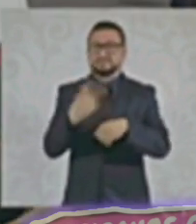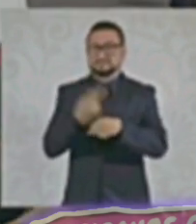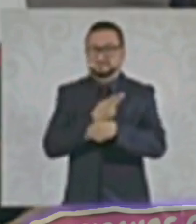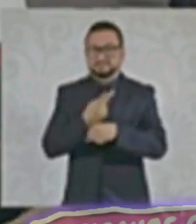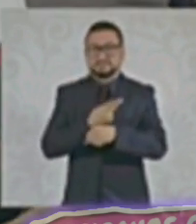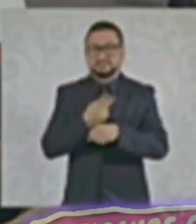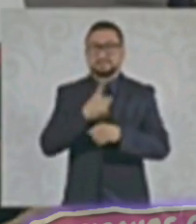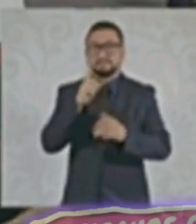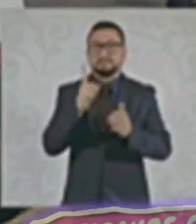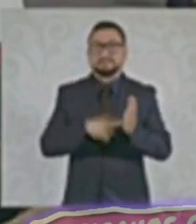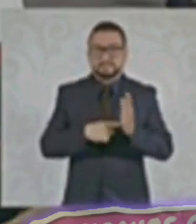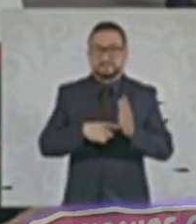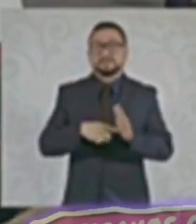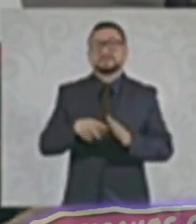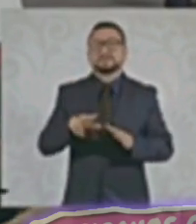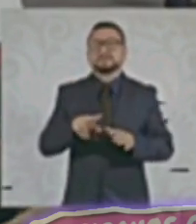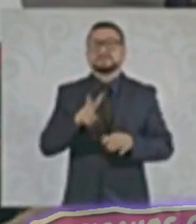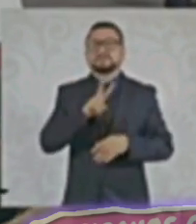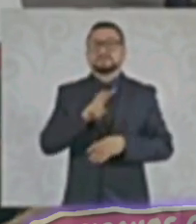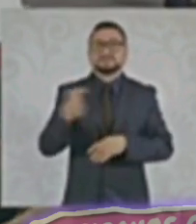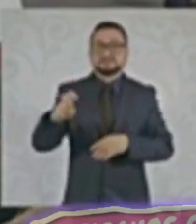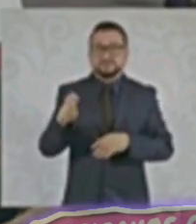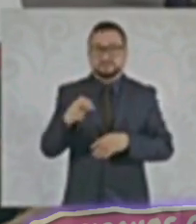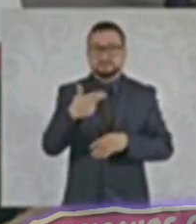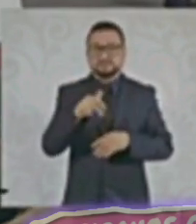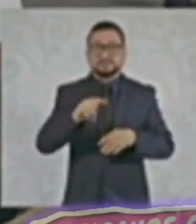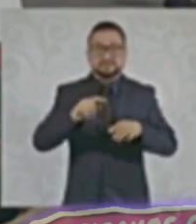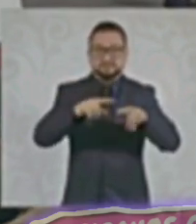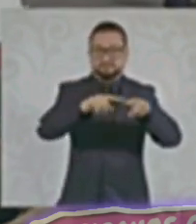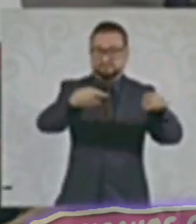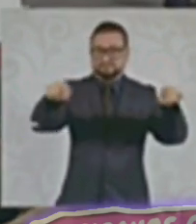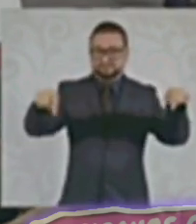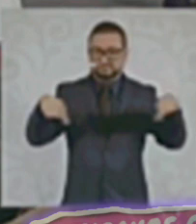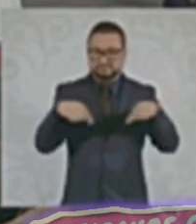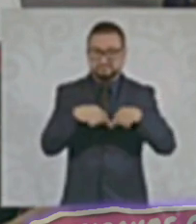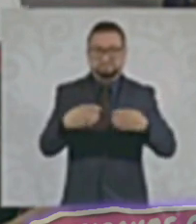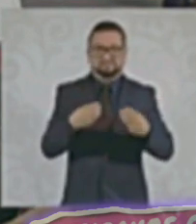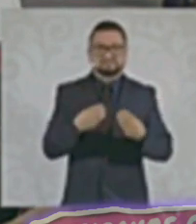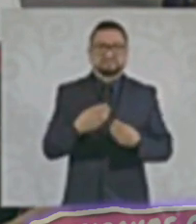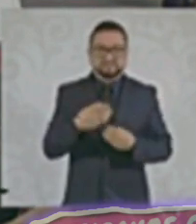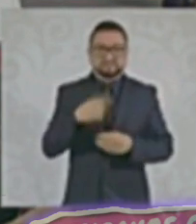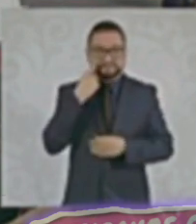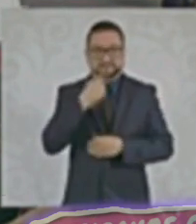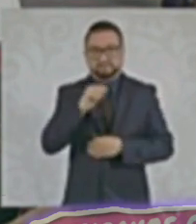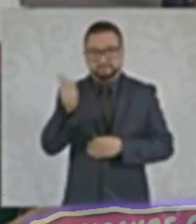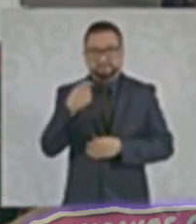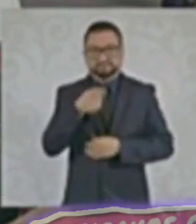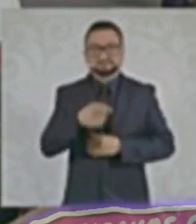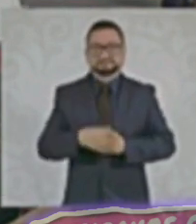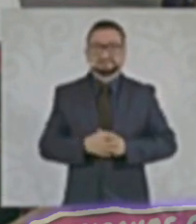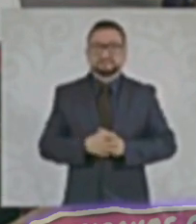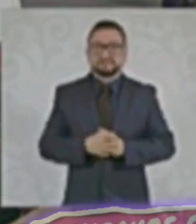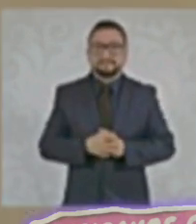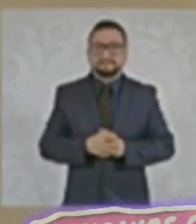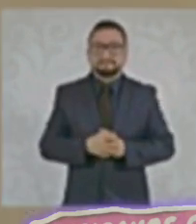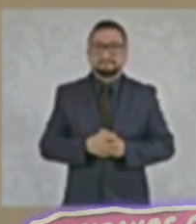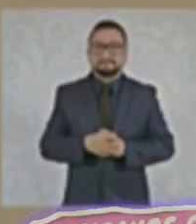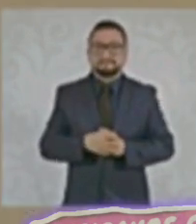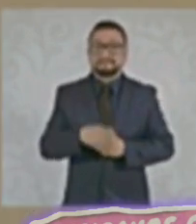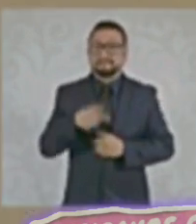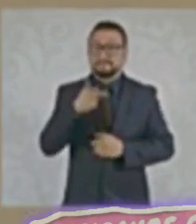son 1.200 hectáreas lo que se ha explotado en este caso. La siguiente, por favor. Pero la